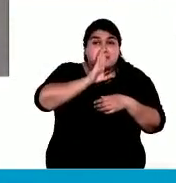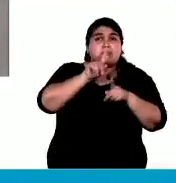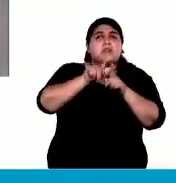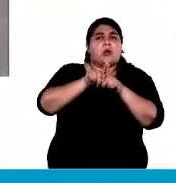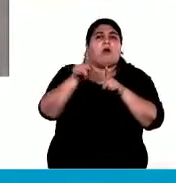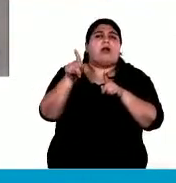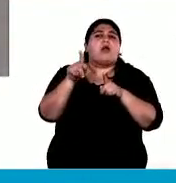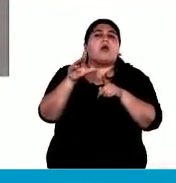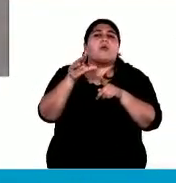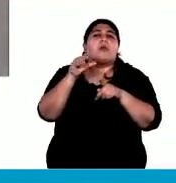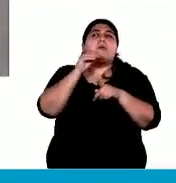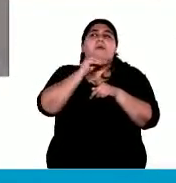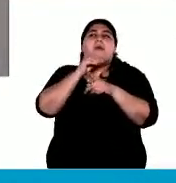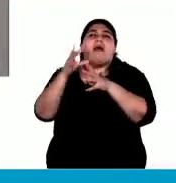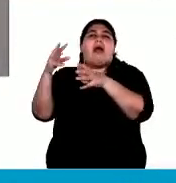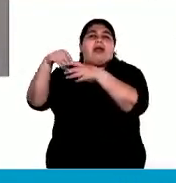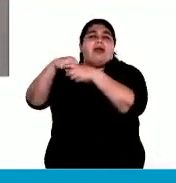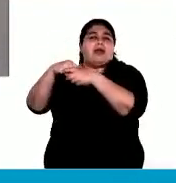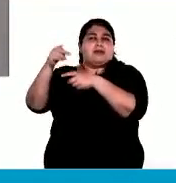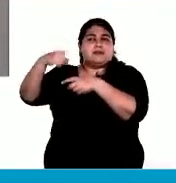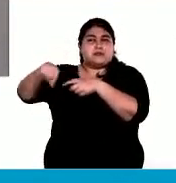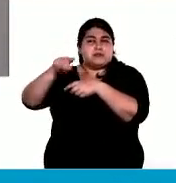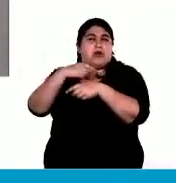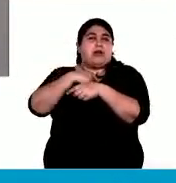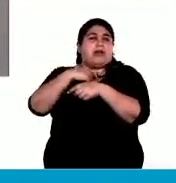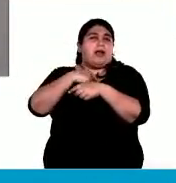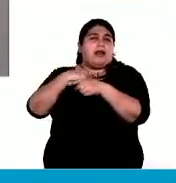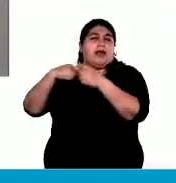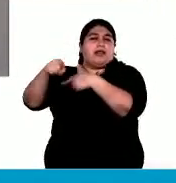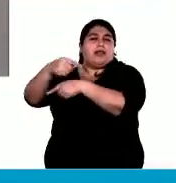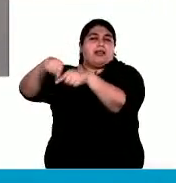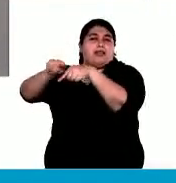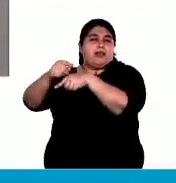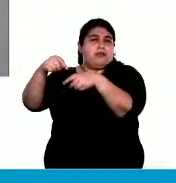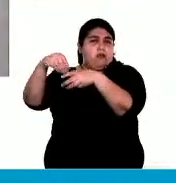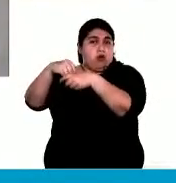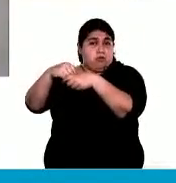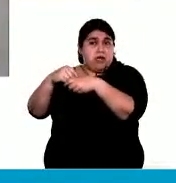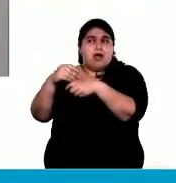cómplice de estas prácticas que no vienen a hacer otra cosa que implementar un control.